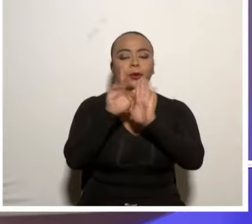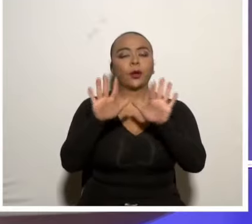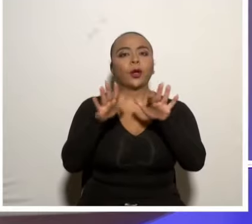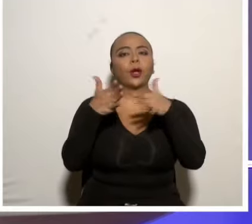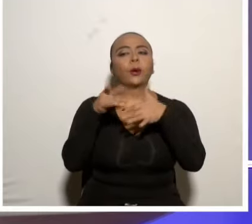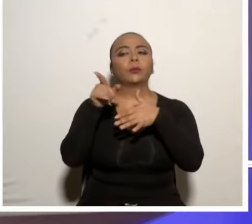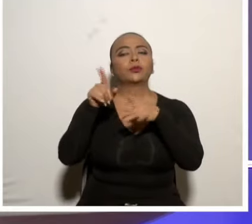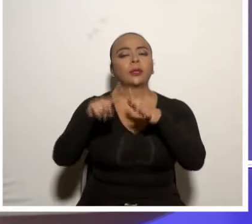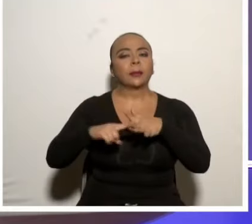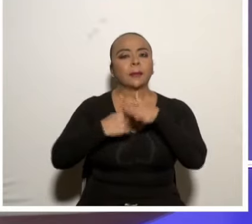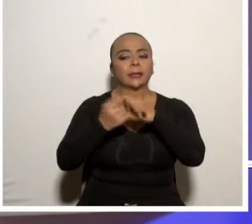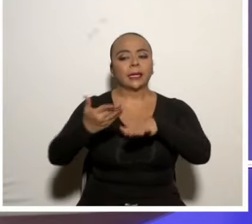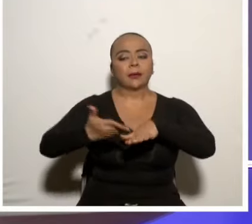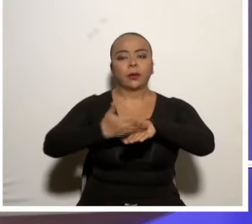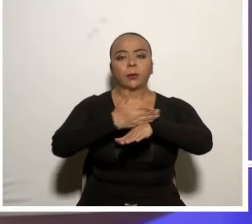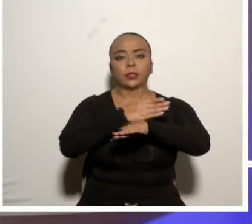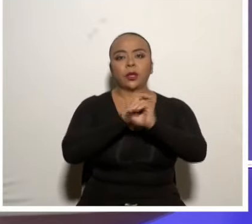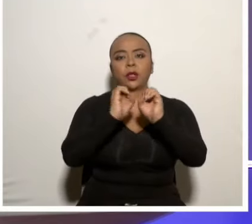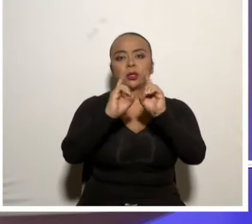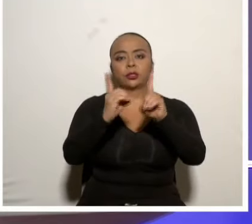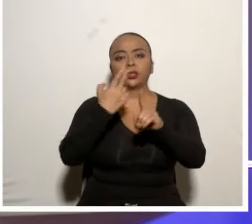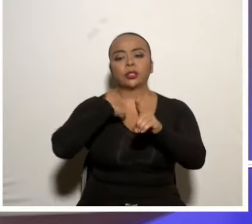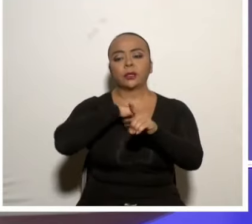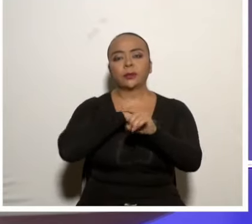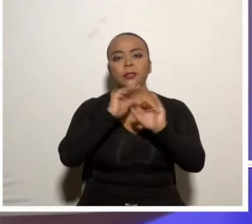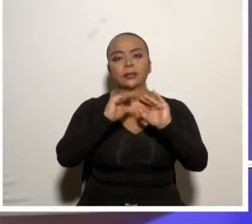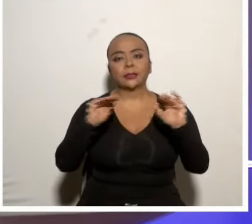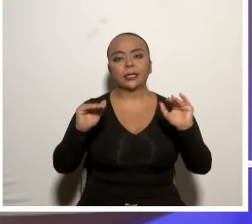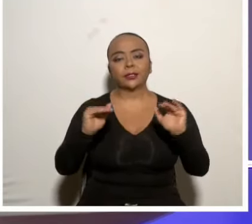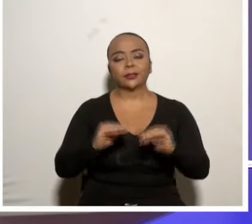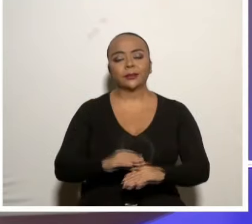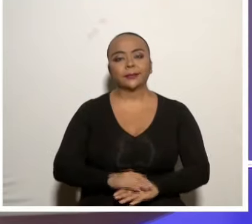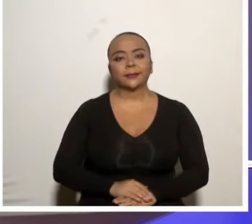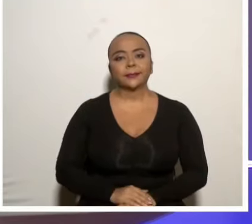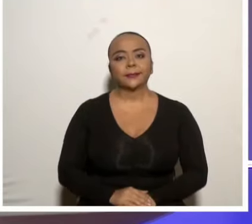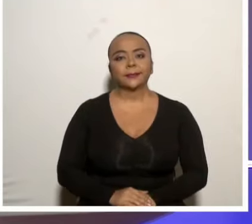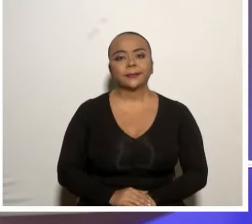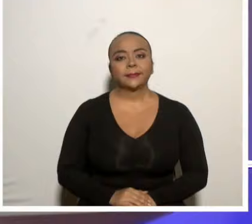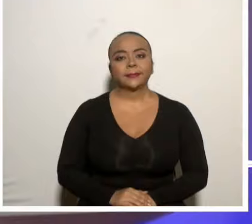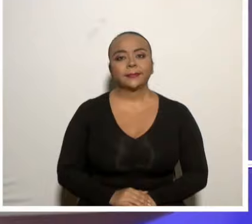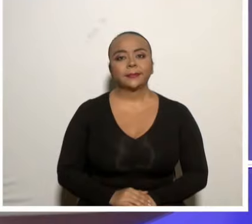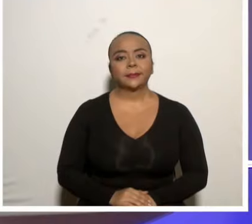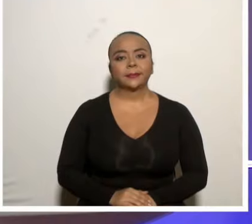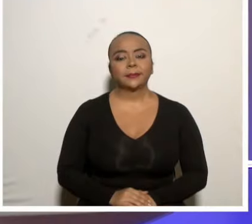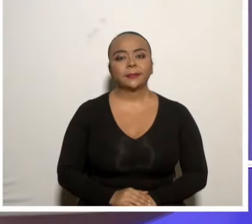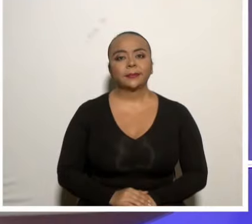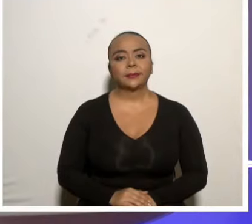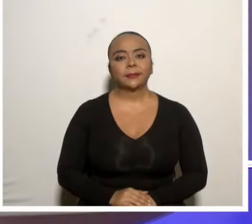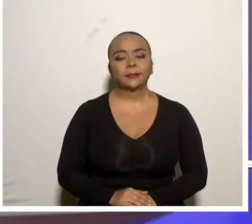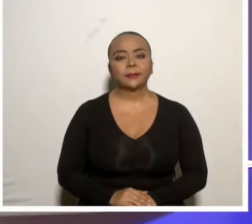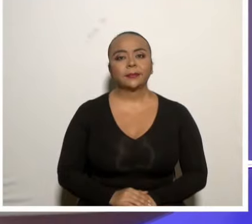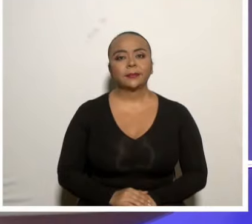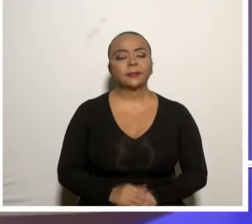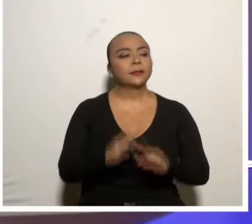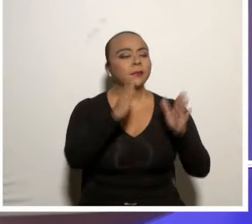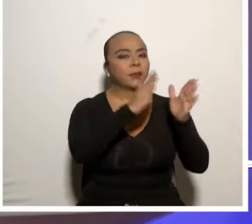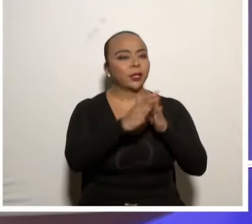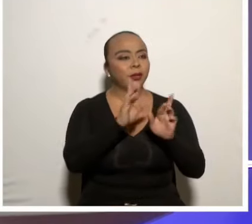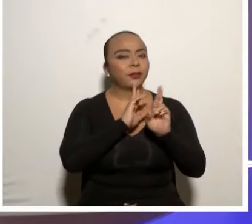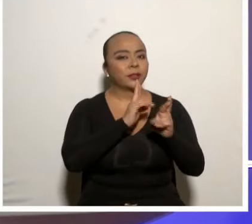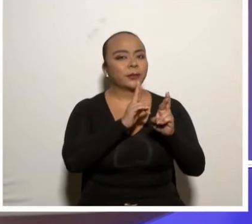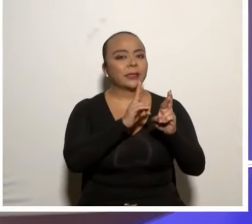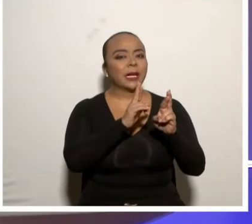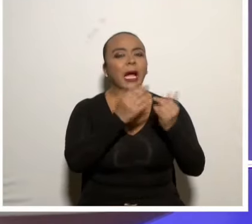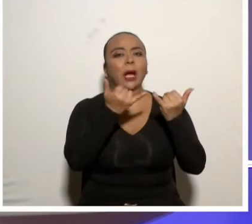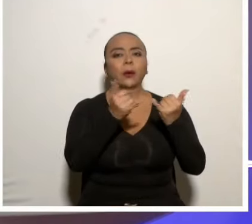pondría usted en marcha la recuperación de la educación de nuestros niños y niñas? Perdón, en el orden de respuestas